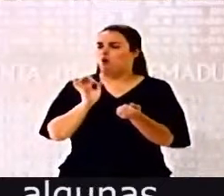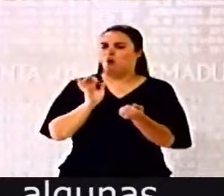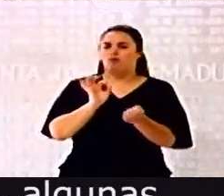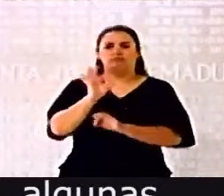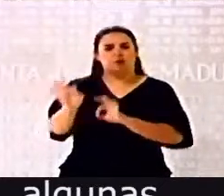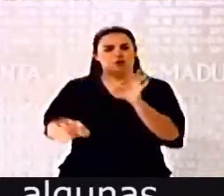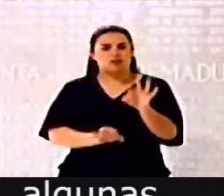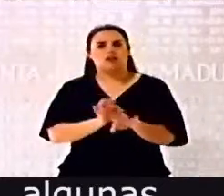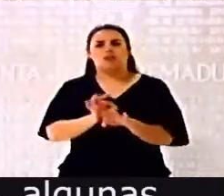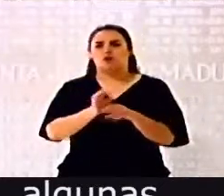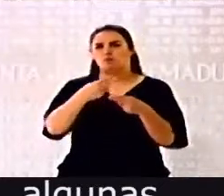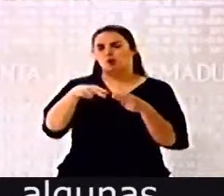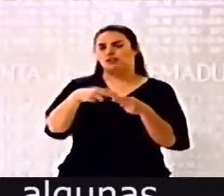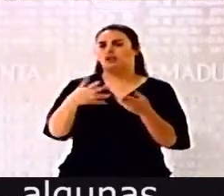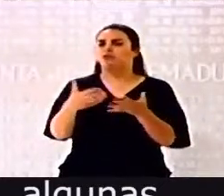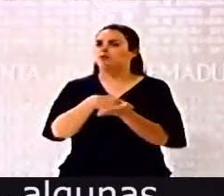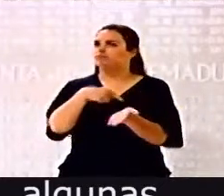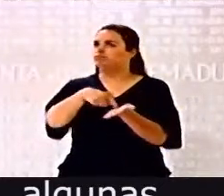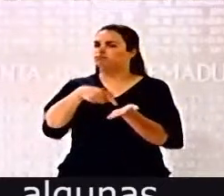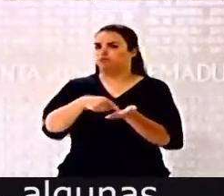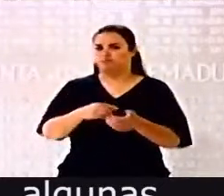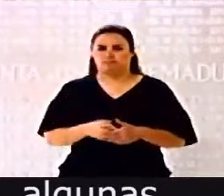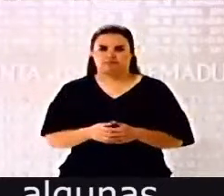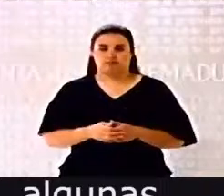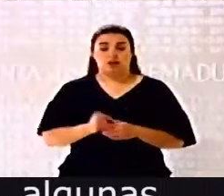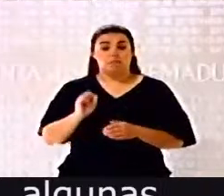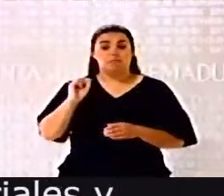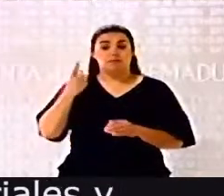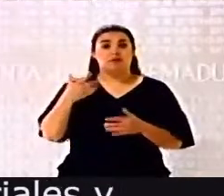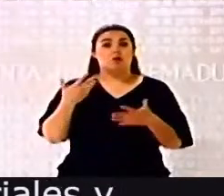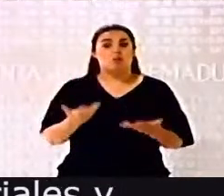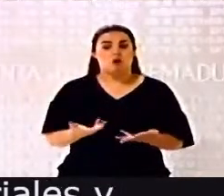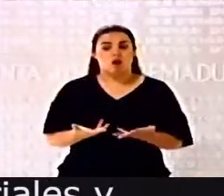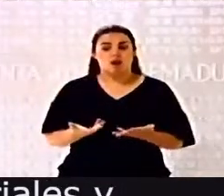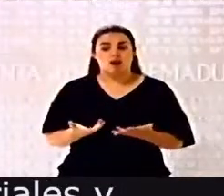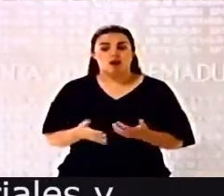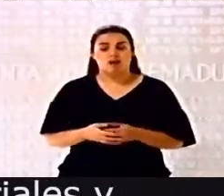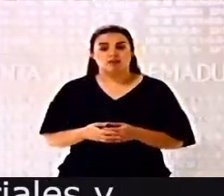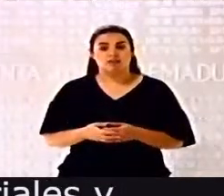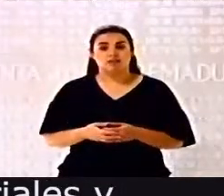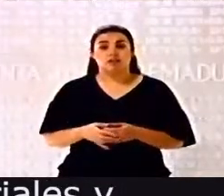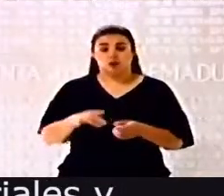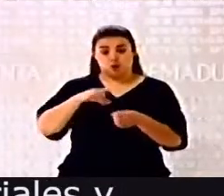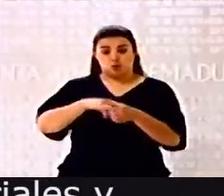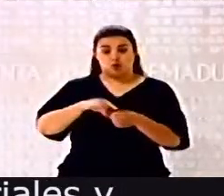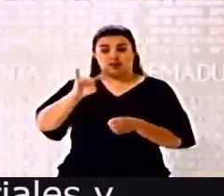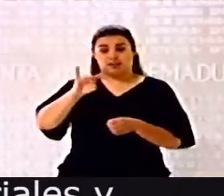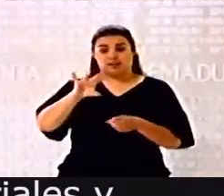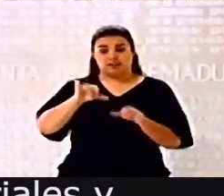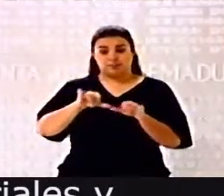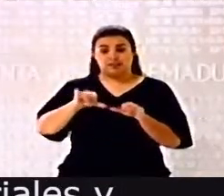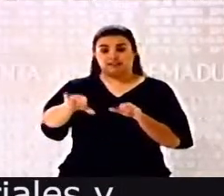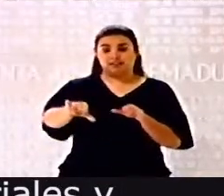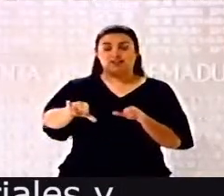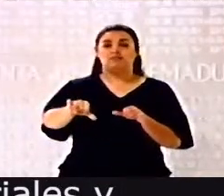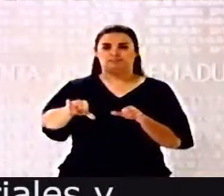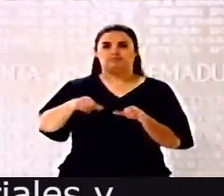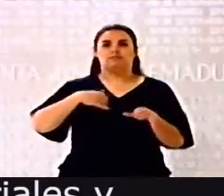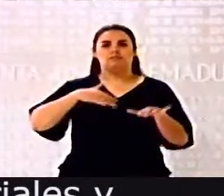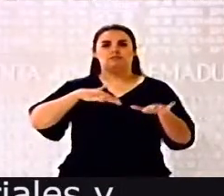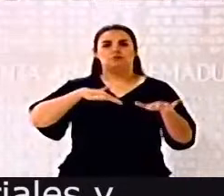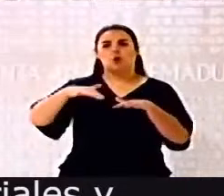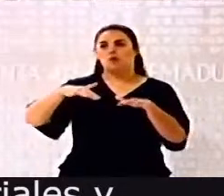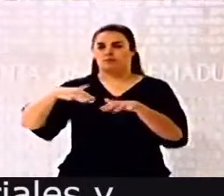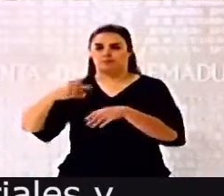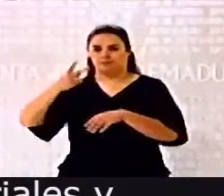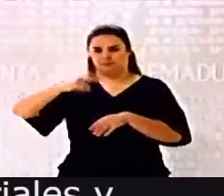distintas organizaciones políticas. La primera de ellas es que a partir del lunes 15 nos vamos a poder mover entre